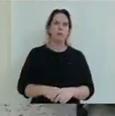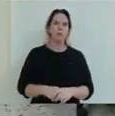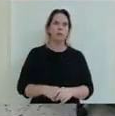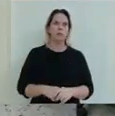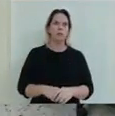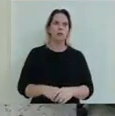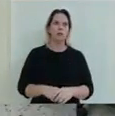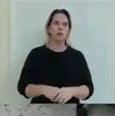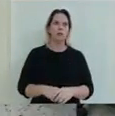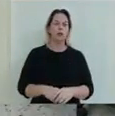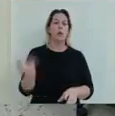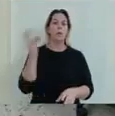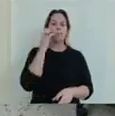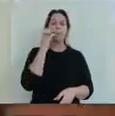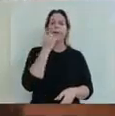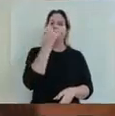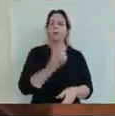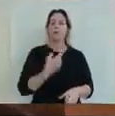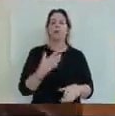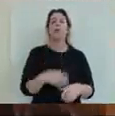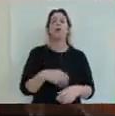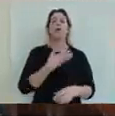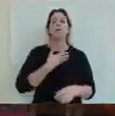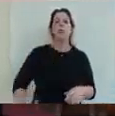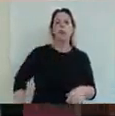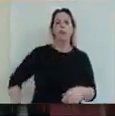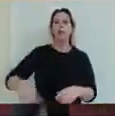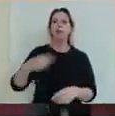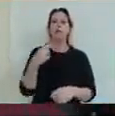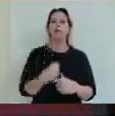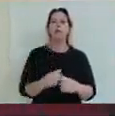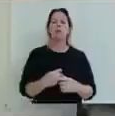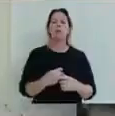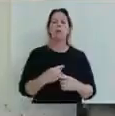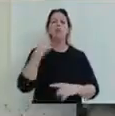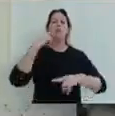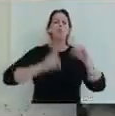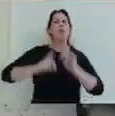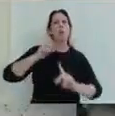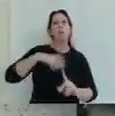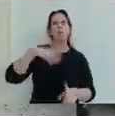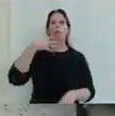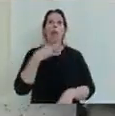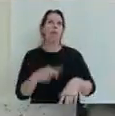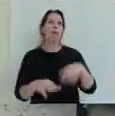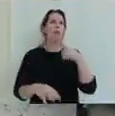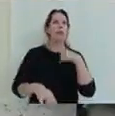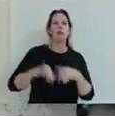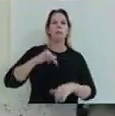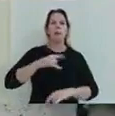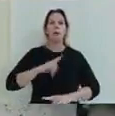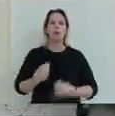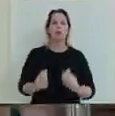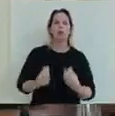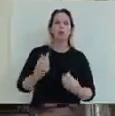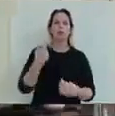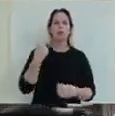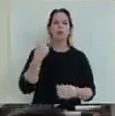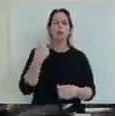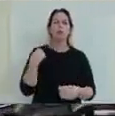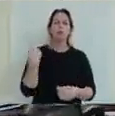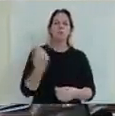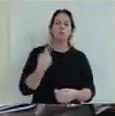Señora Presidente, debido a que cada uno interpreta lo que le parece, está bien, no está mal, nosotros